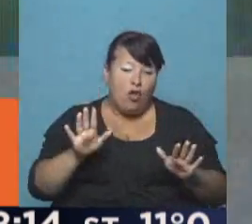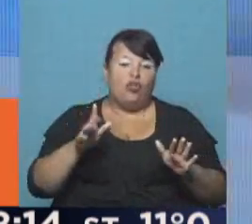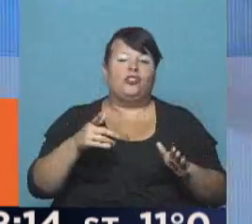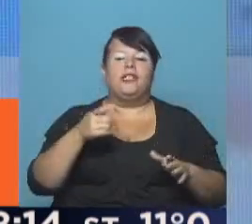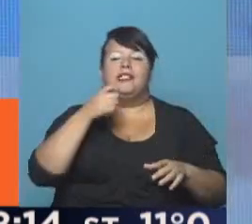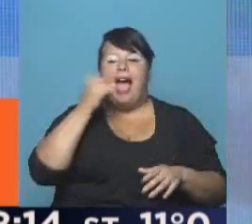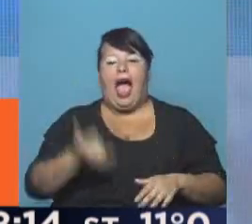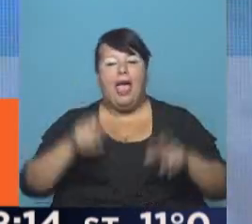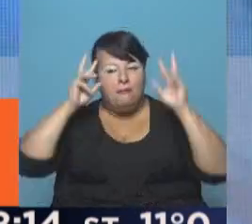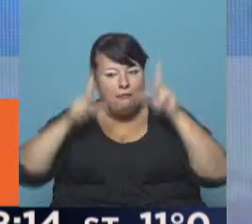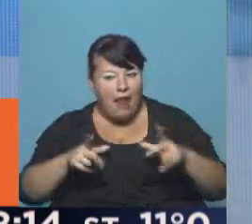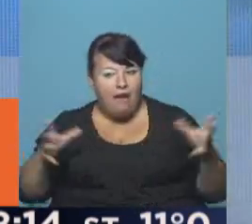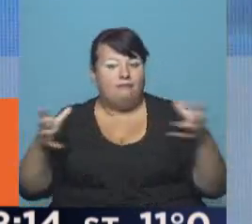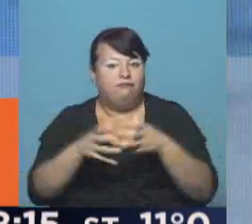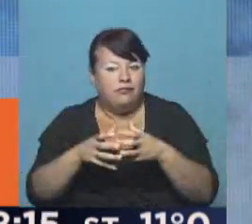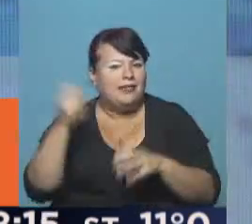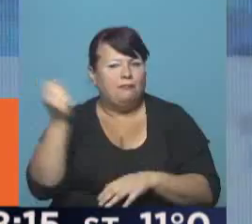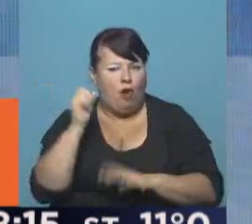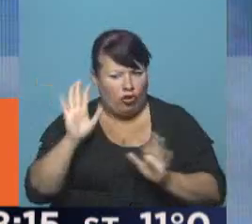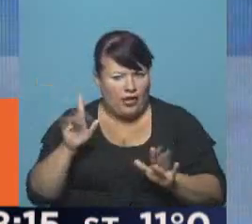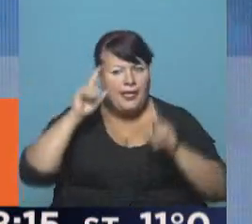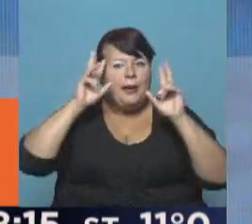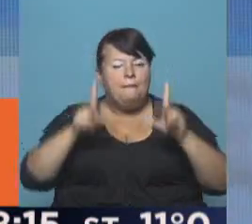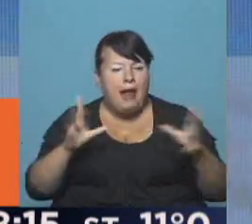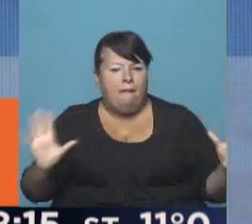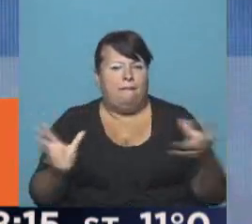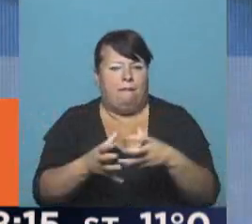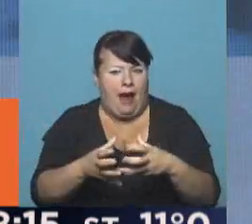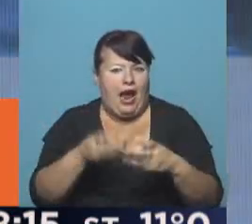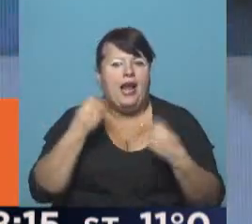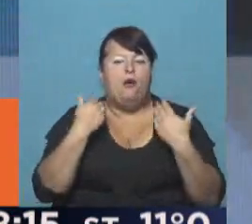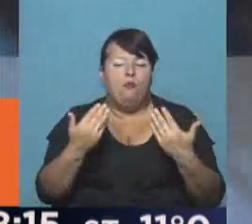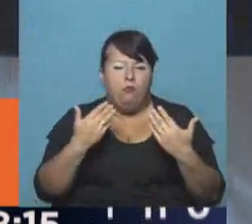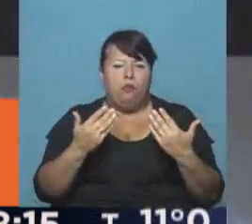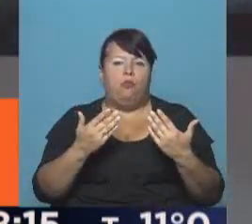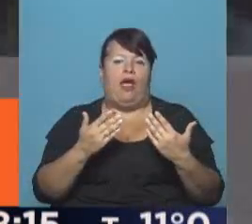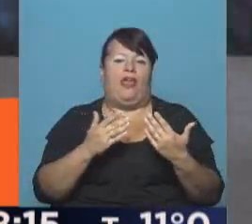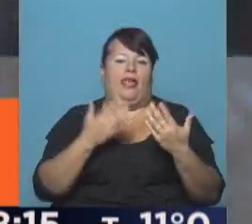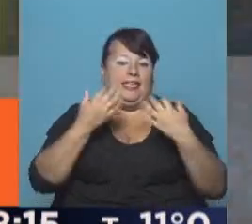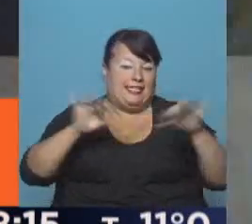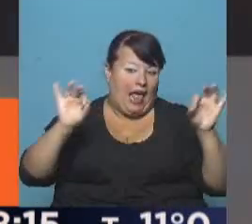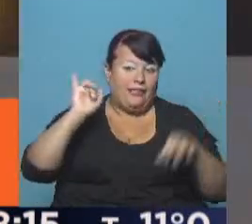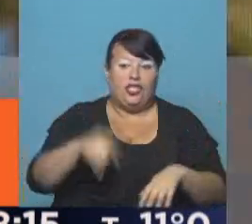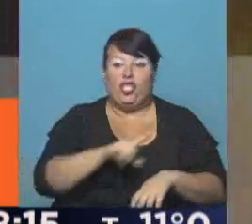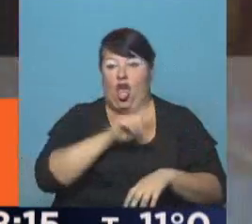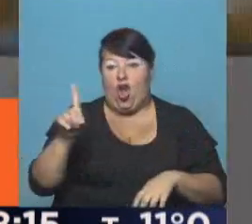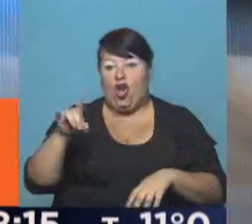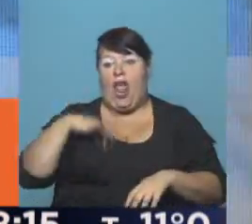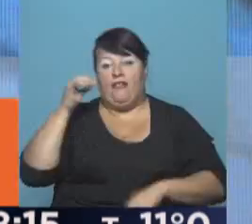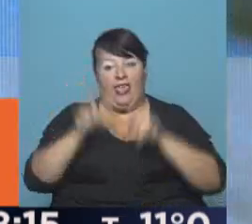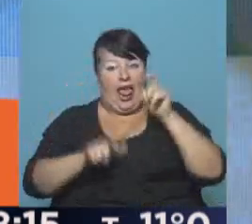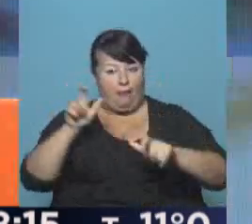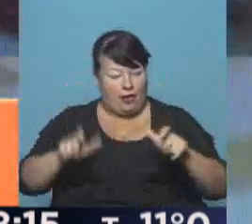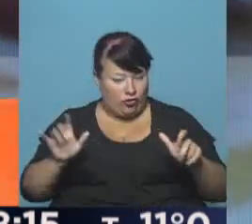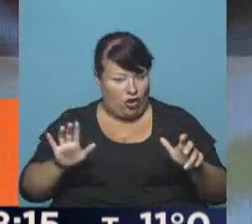con planes de contingencia es central es el plan de contingencia lo que te permite salvar o no las vidas humanas